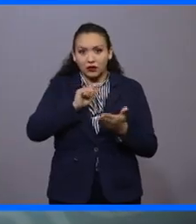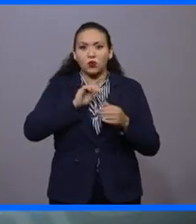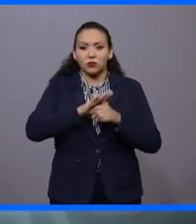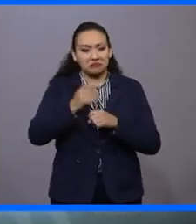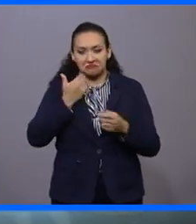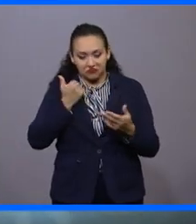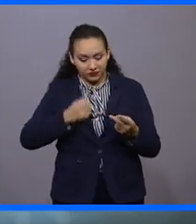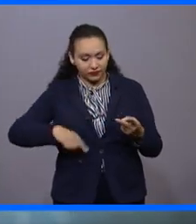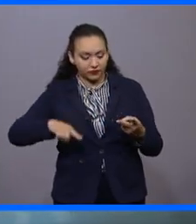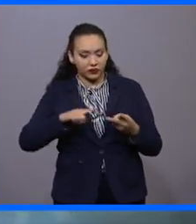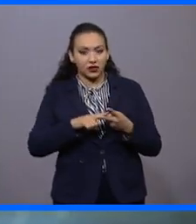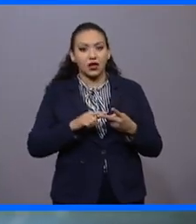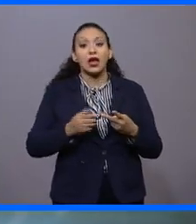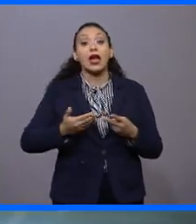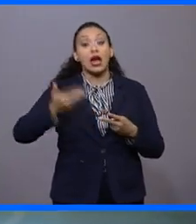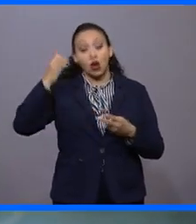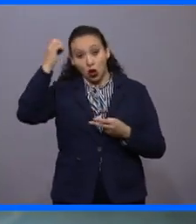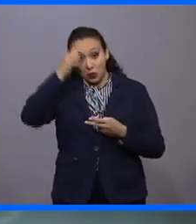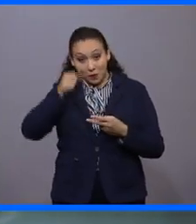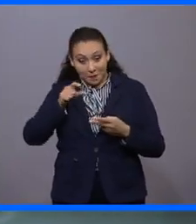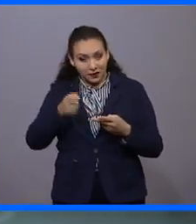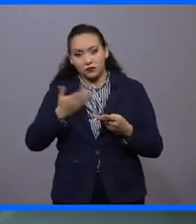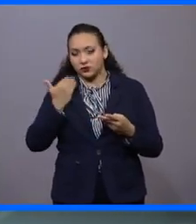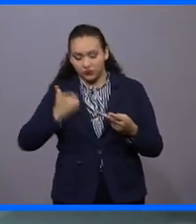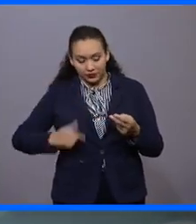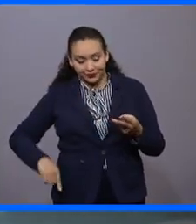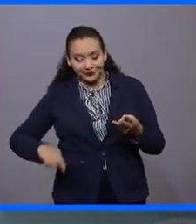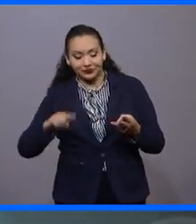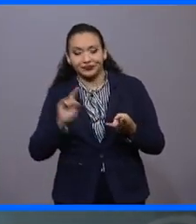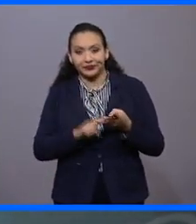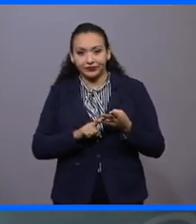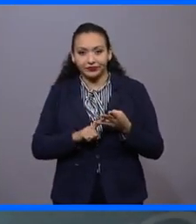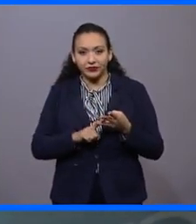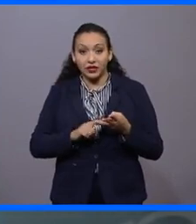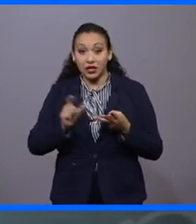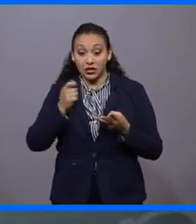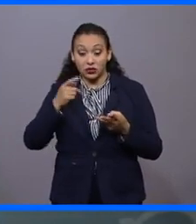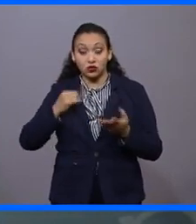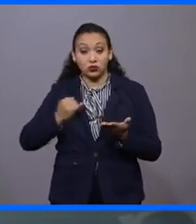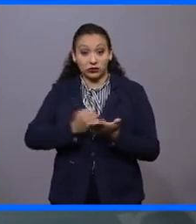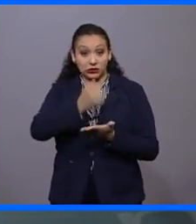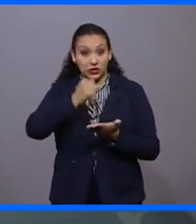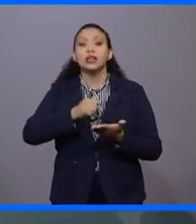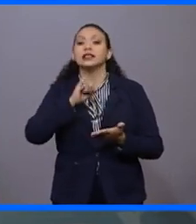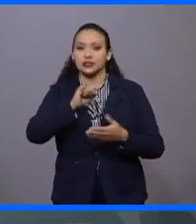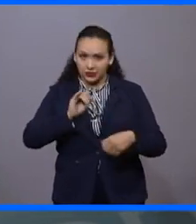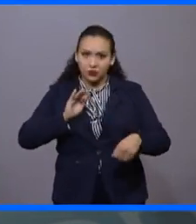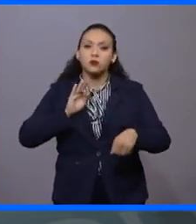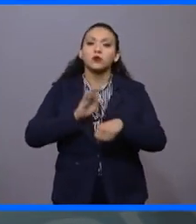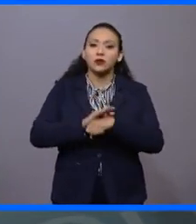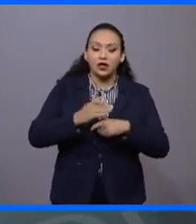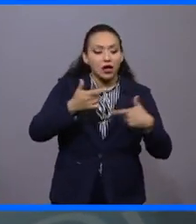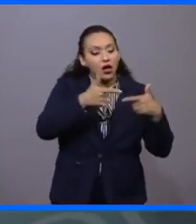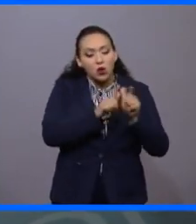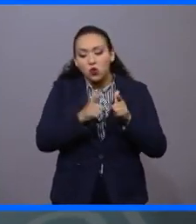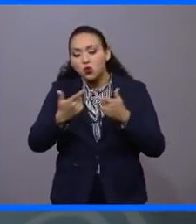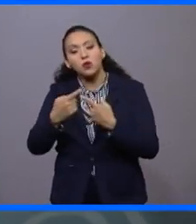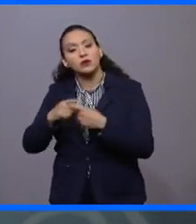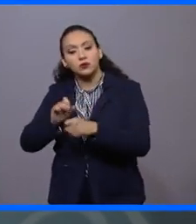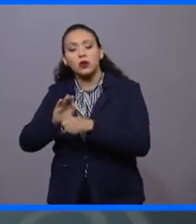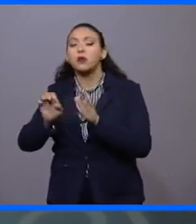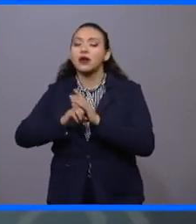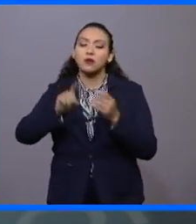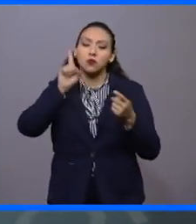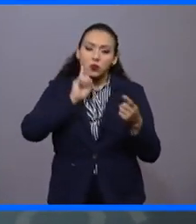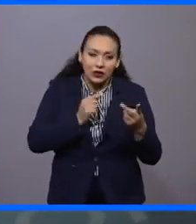haya criterios previos de la Corte en torno al tema, que su resolución permita fortalecer la protección de grupos vulnerables, tales como